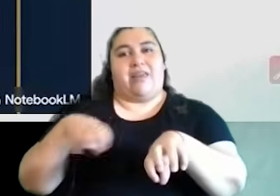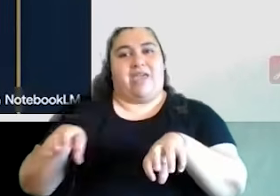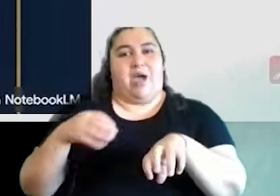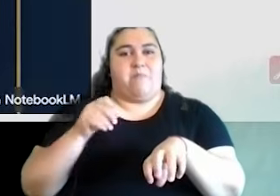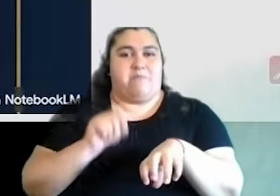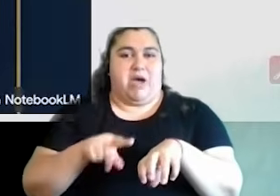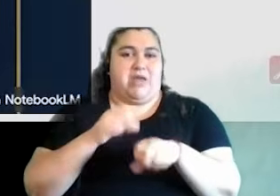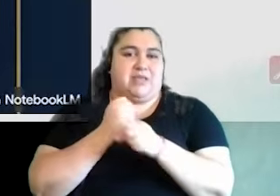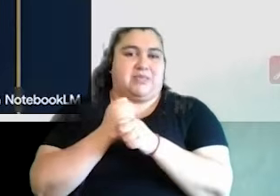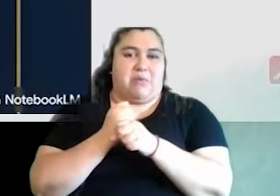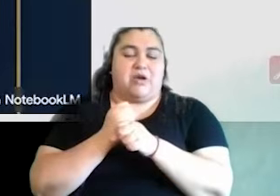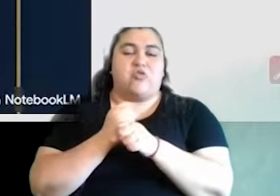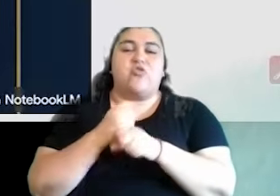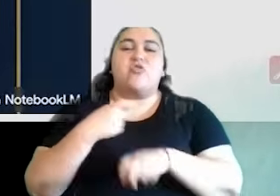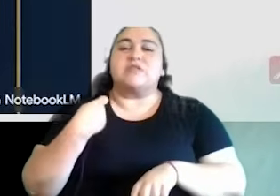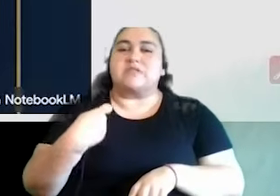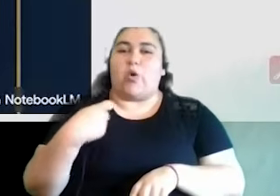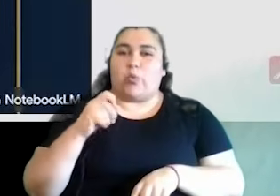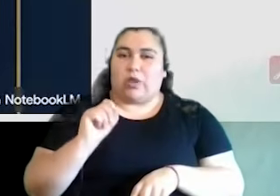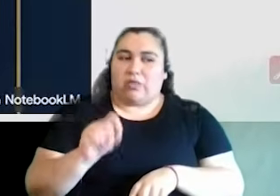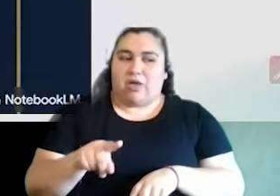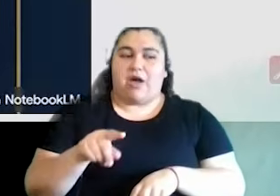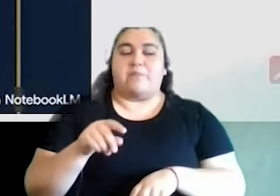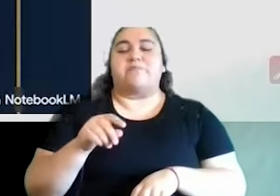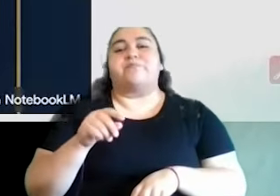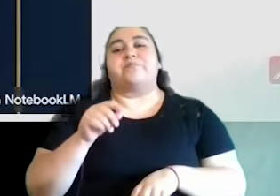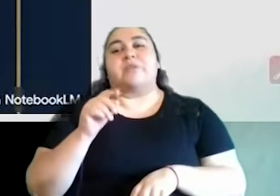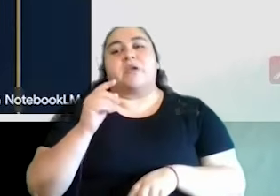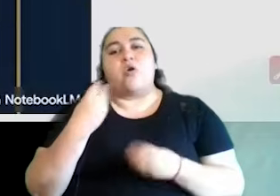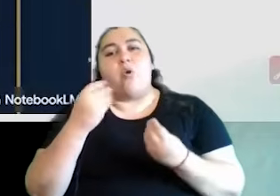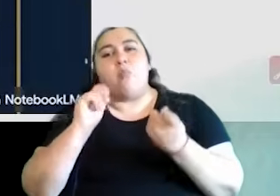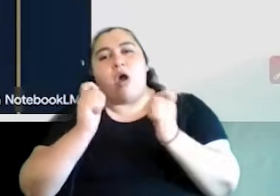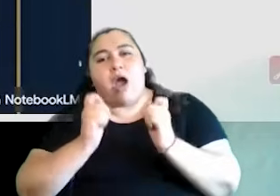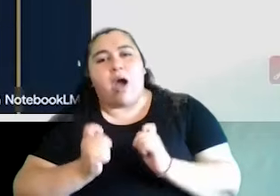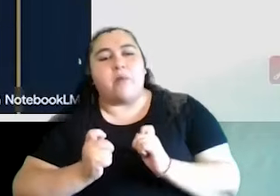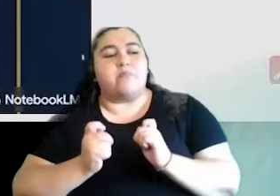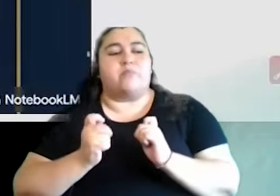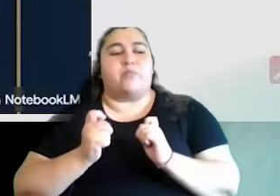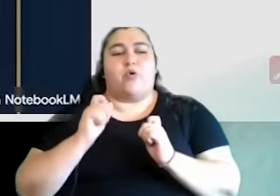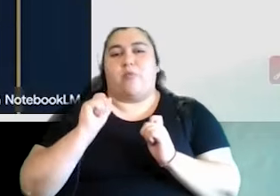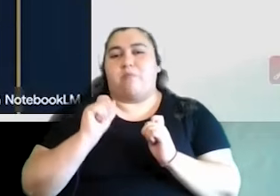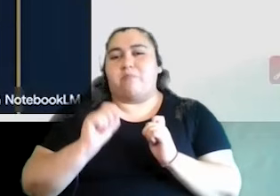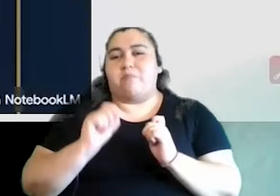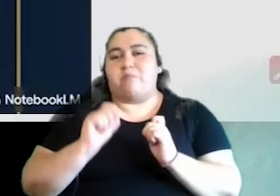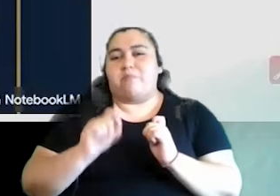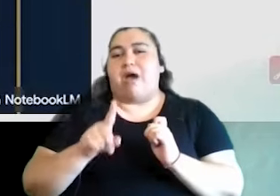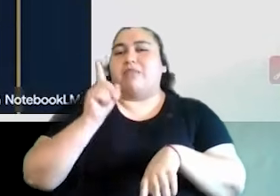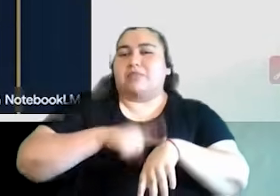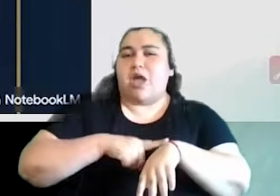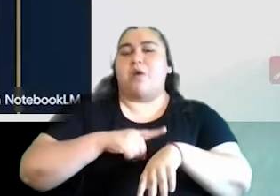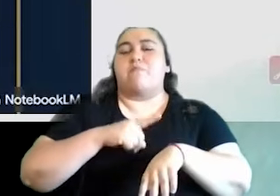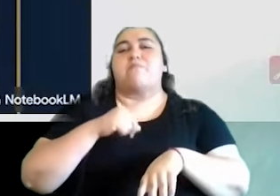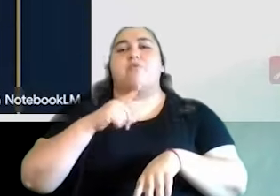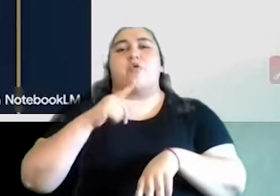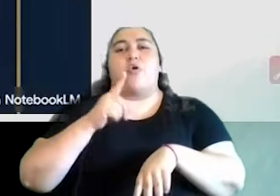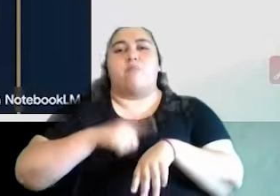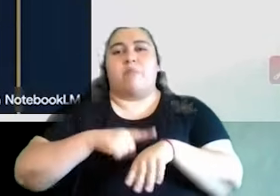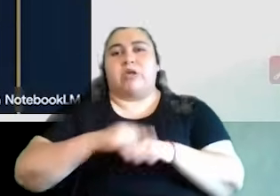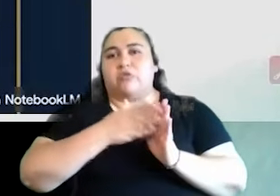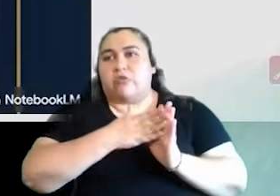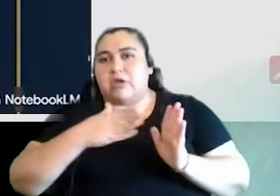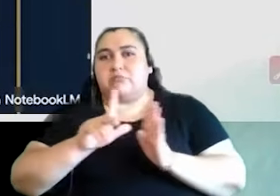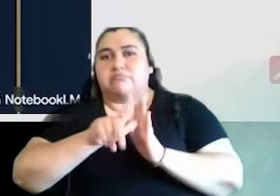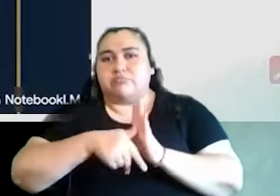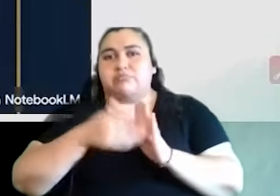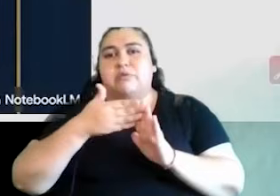seguridad social, principalmente, con también cambios que hacen a lo que son los plazos en materia de prescripción para eh,